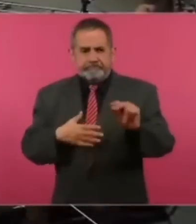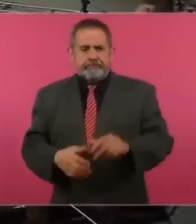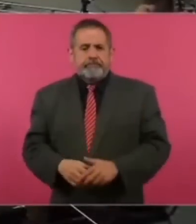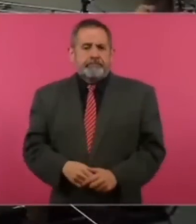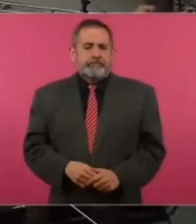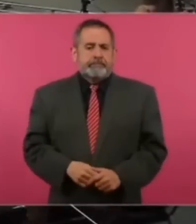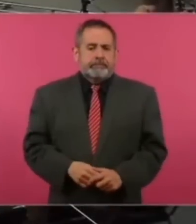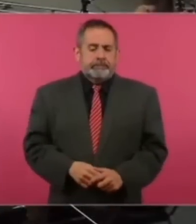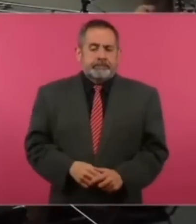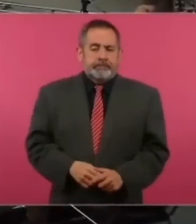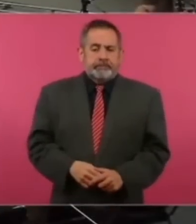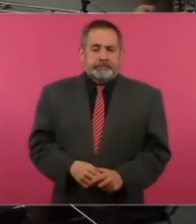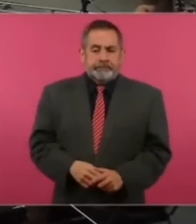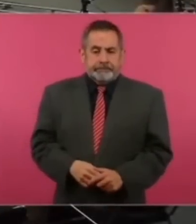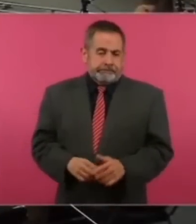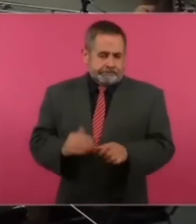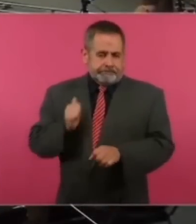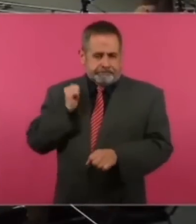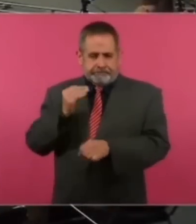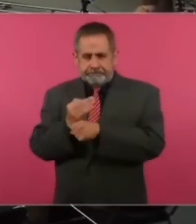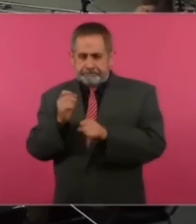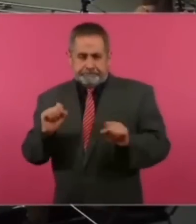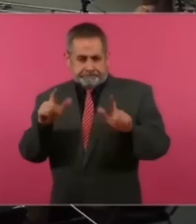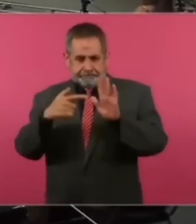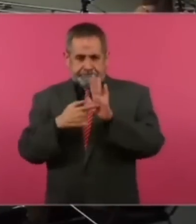Y voy a aprovechar, ya que estamos en esto,